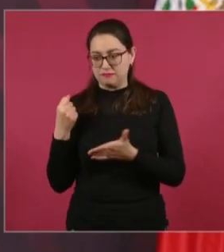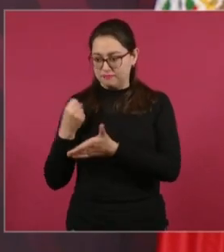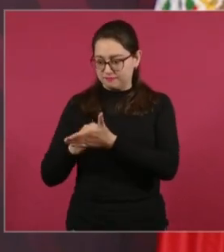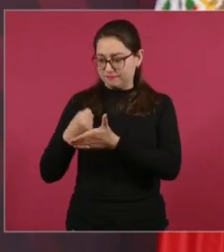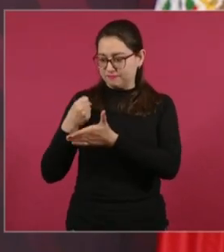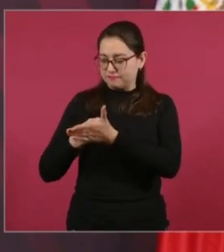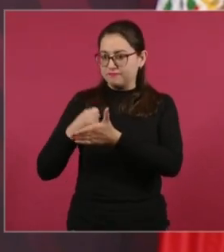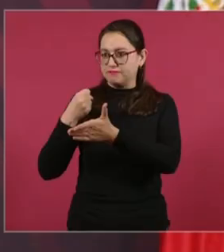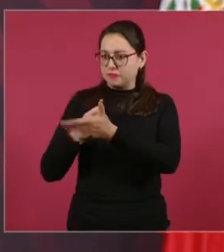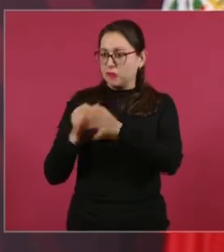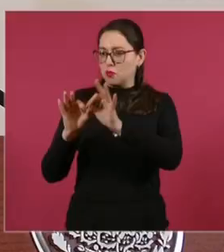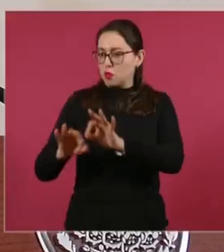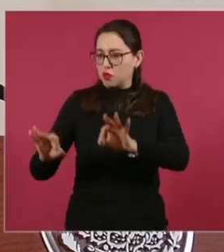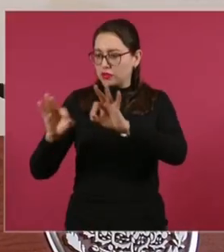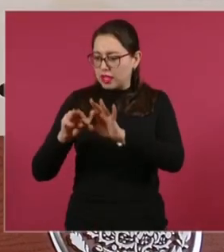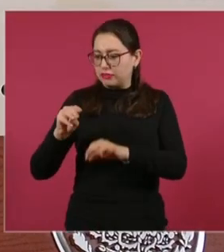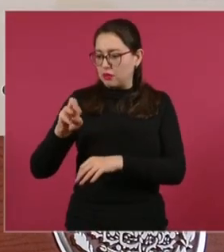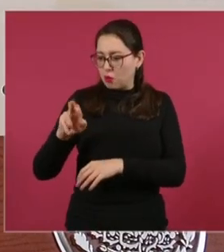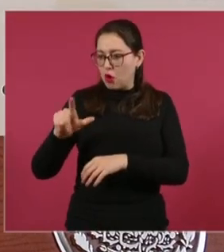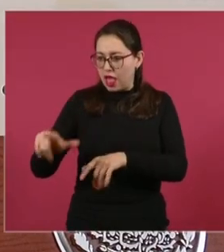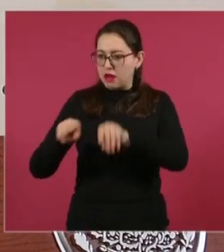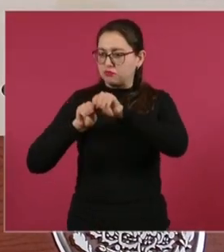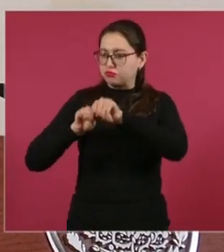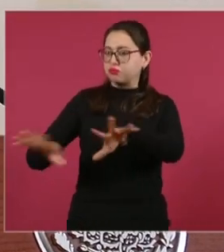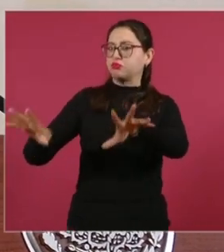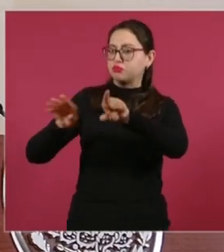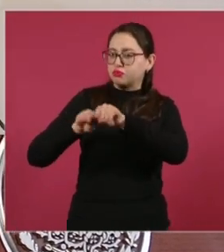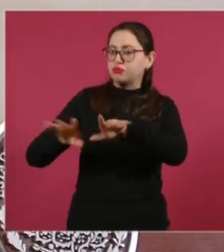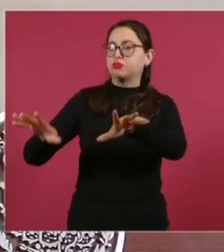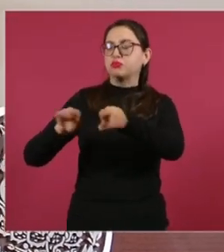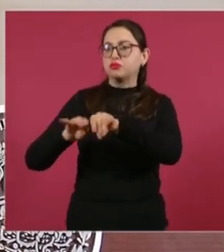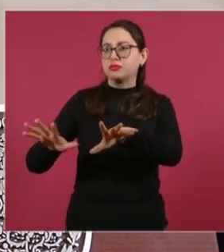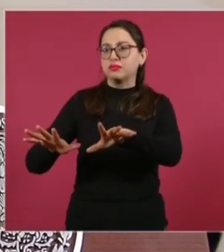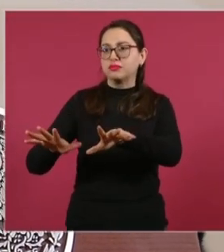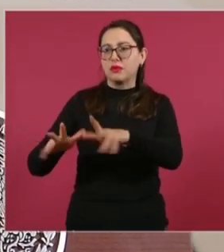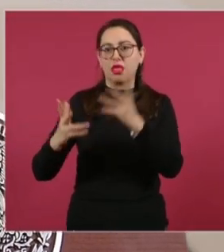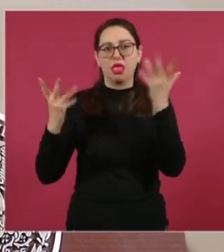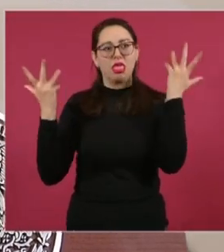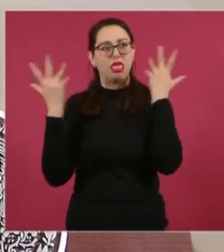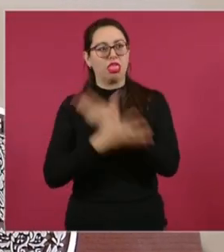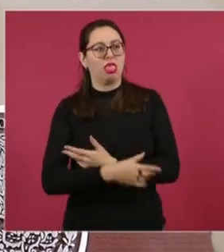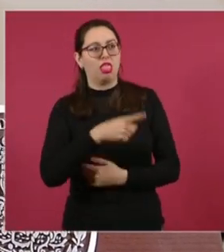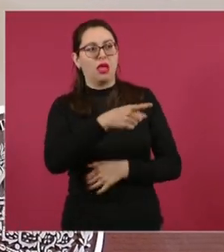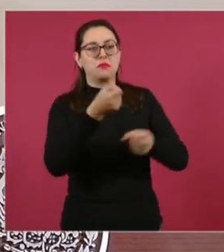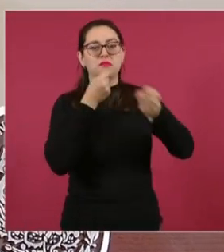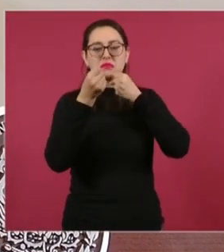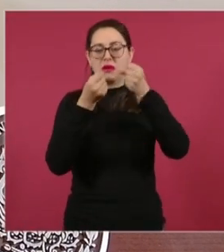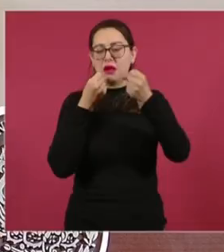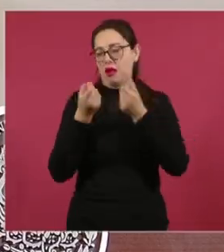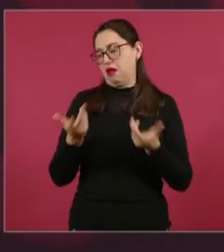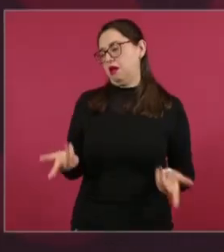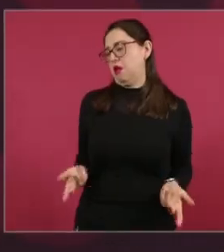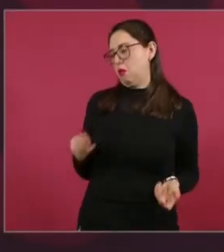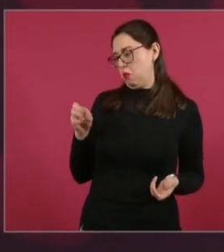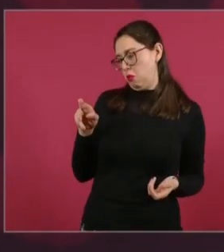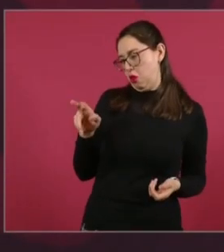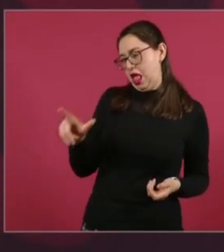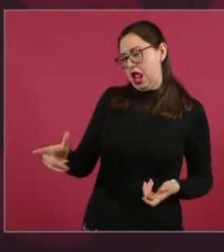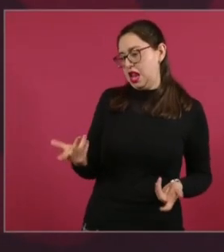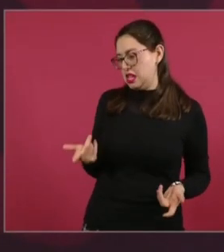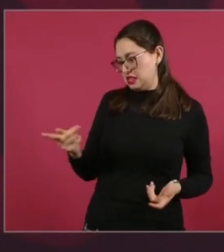cuando les pegan ese golpe, Samuel va